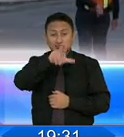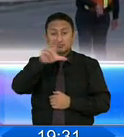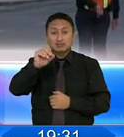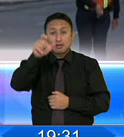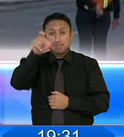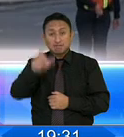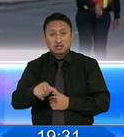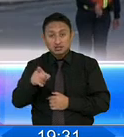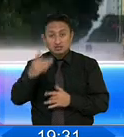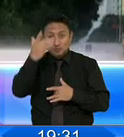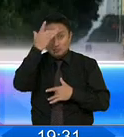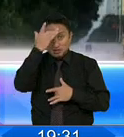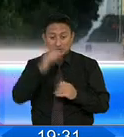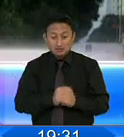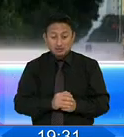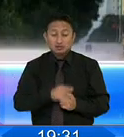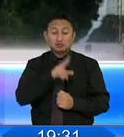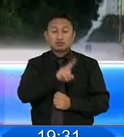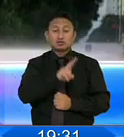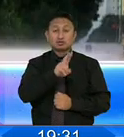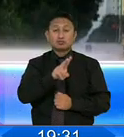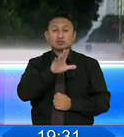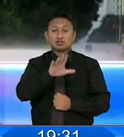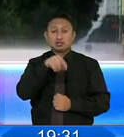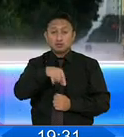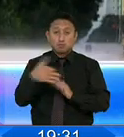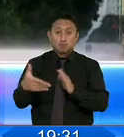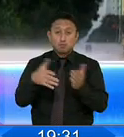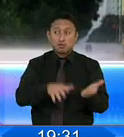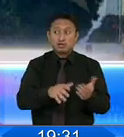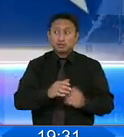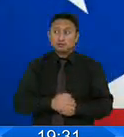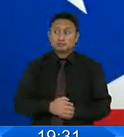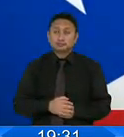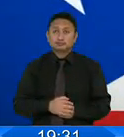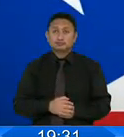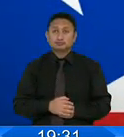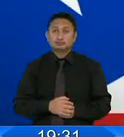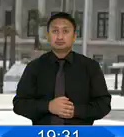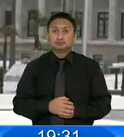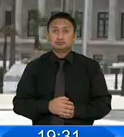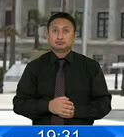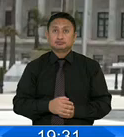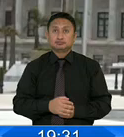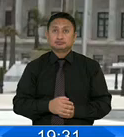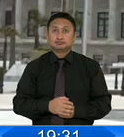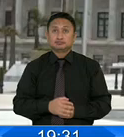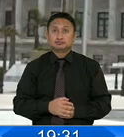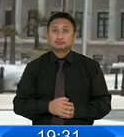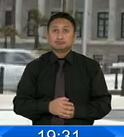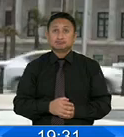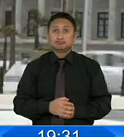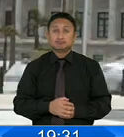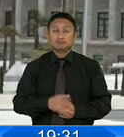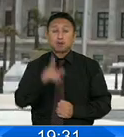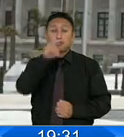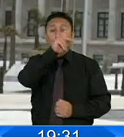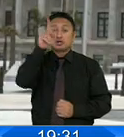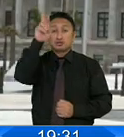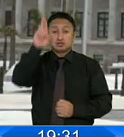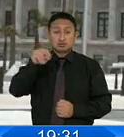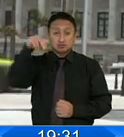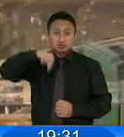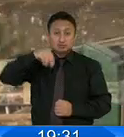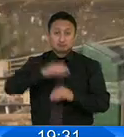positivos y 225 fallecidos a causa de la pandemia. Mientras tanto, en Puerto Rico, las autoridades han decidido